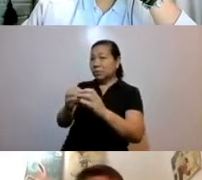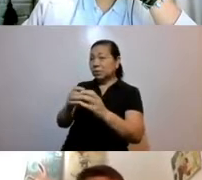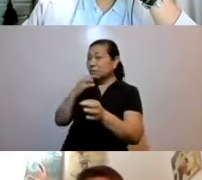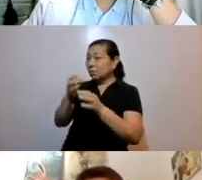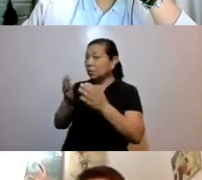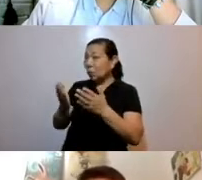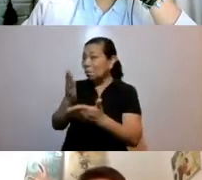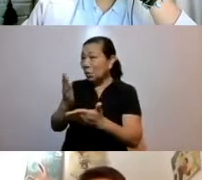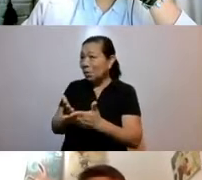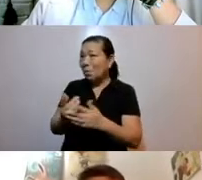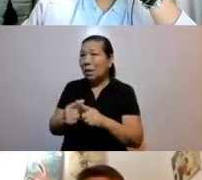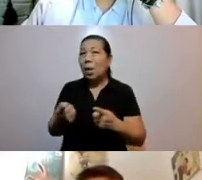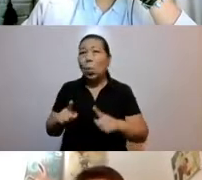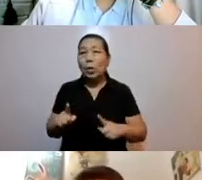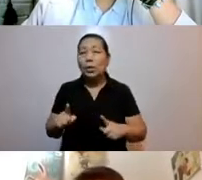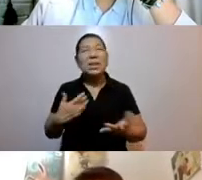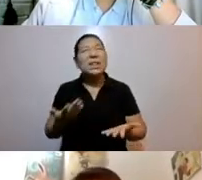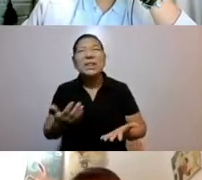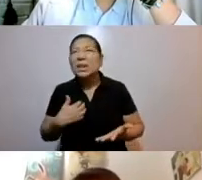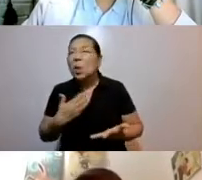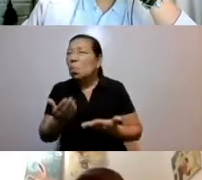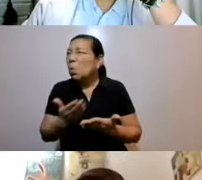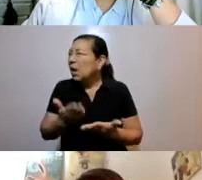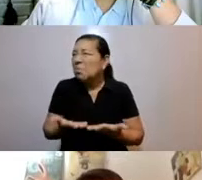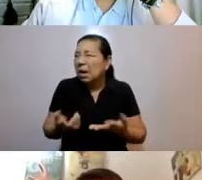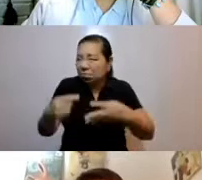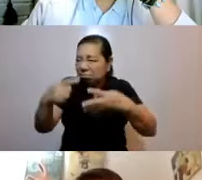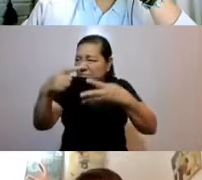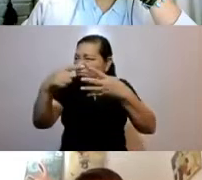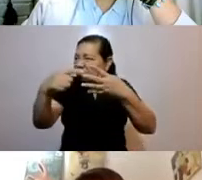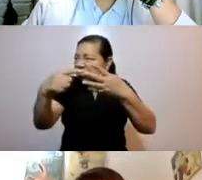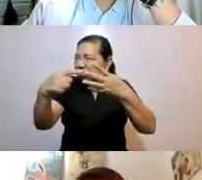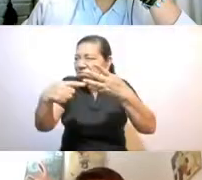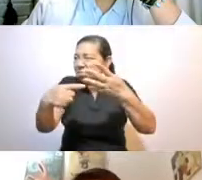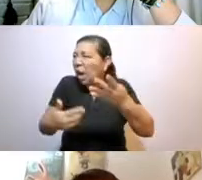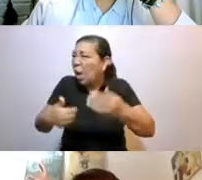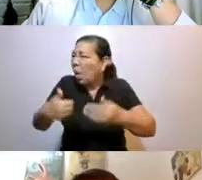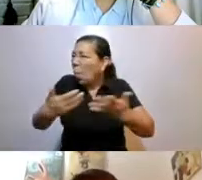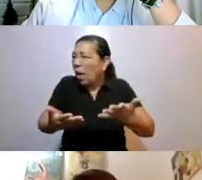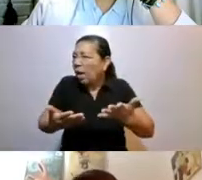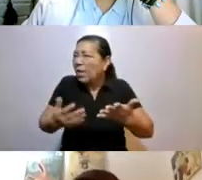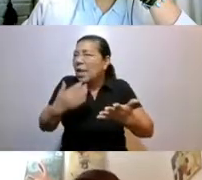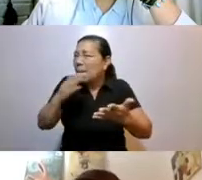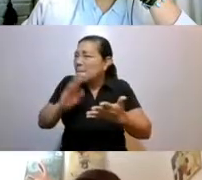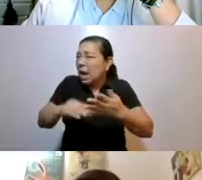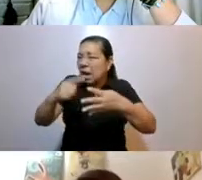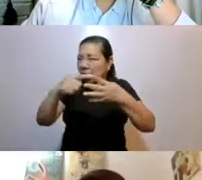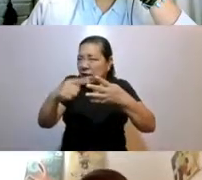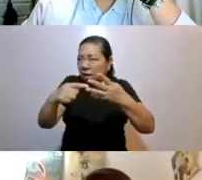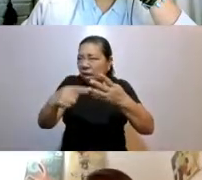el problema, es que uno va a poder identificar qué fase sexual está fallando en nuestro paciente.